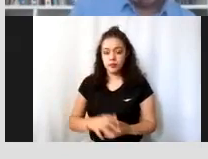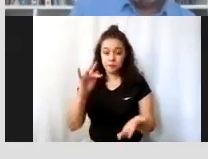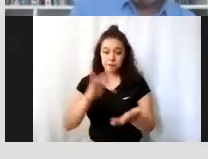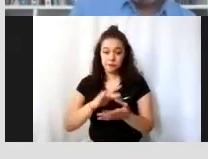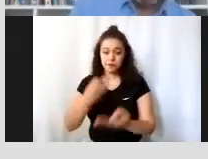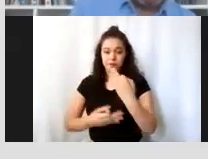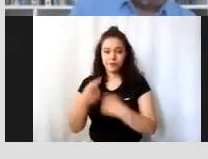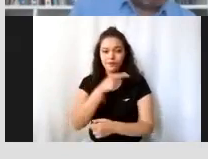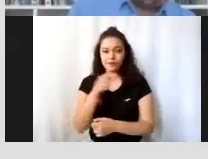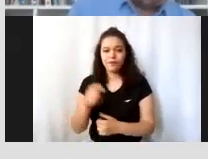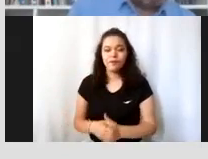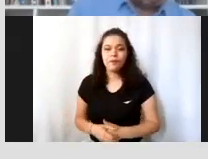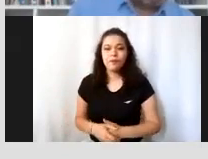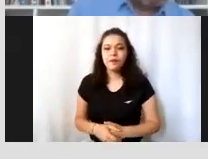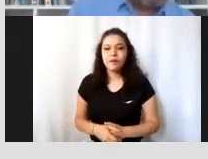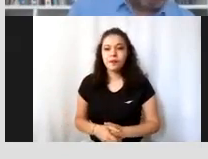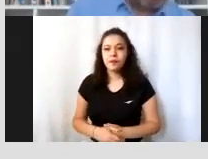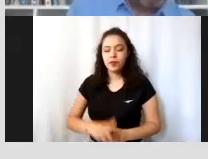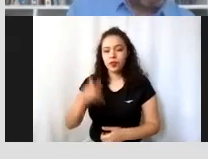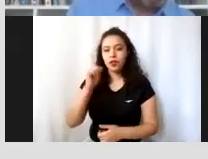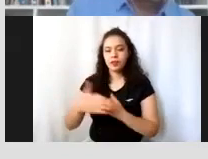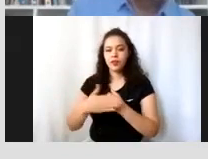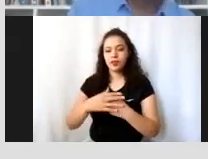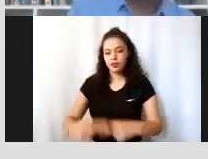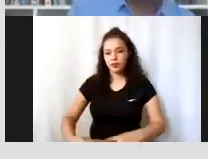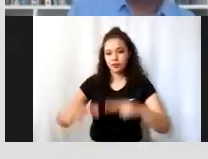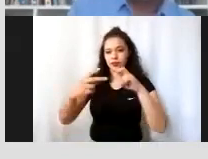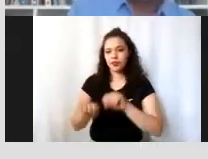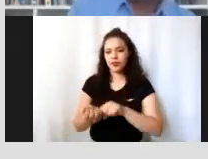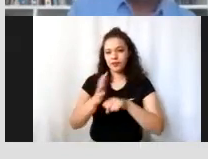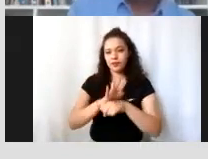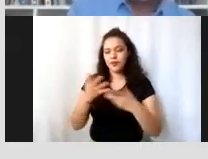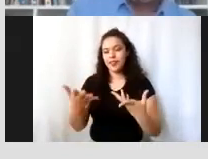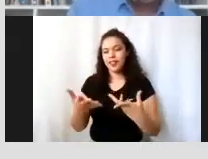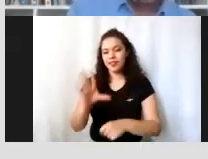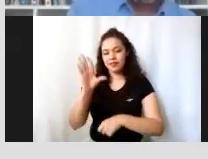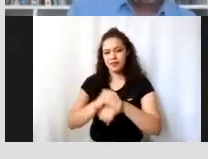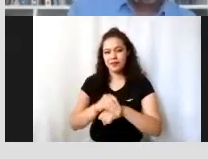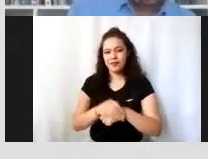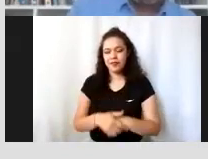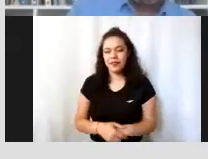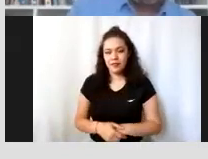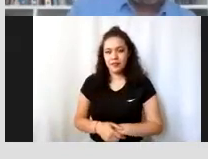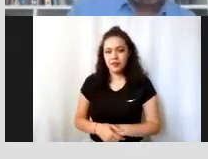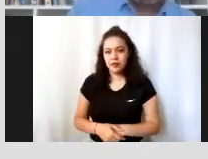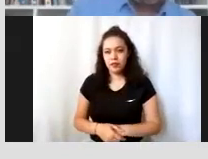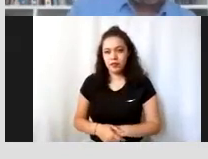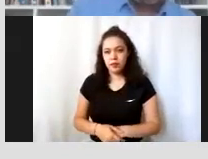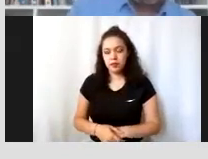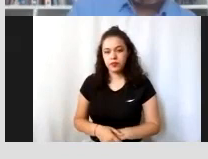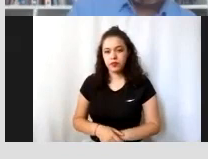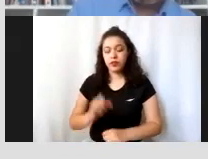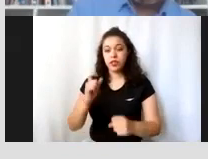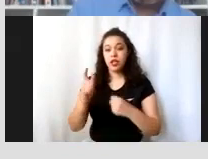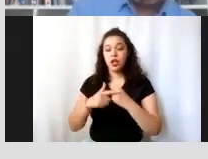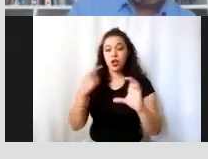ustedes. Espero que algún día nos veamos cuando la pandemia lo permita. Arturo, ¿y algún correo de contacto